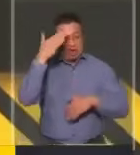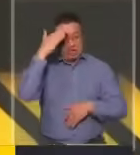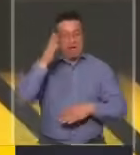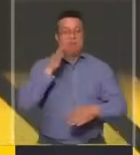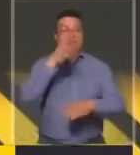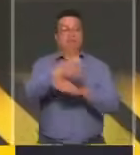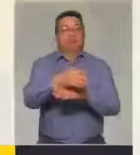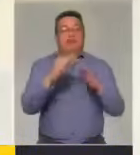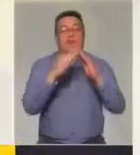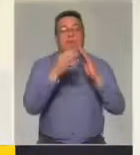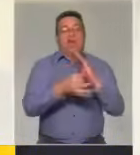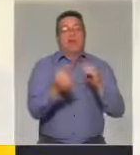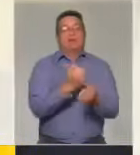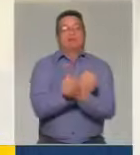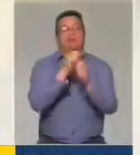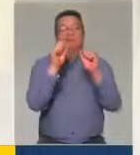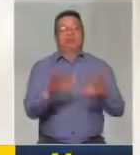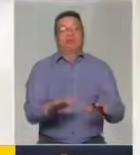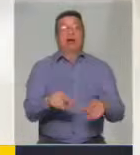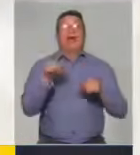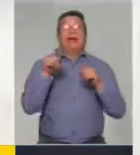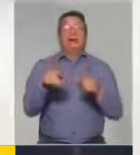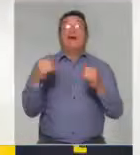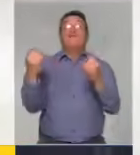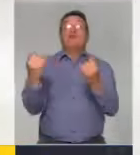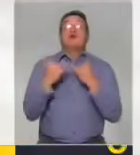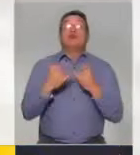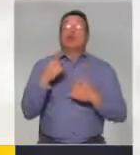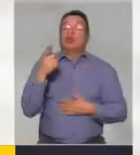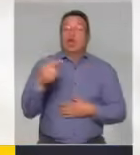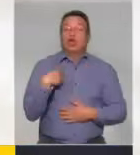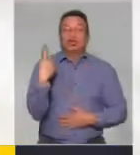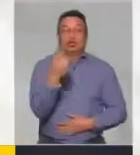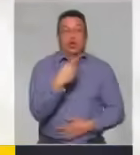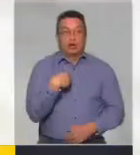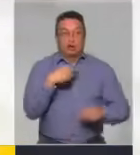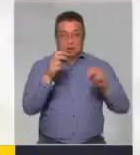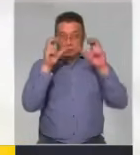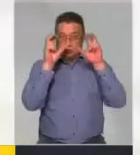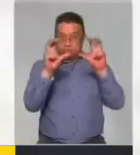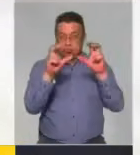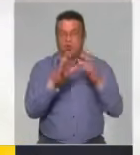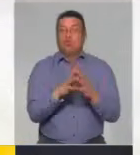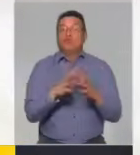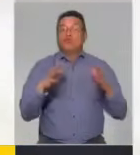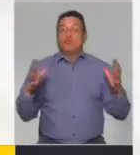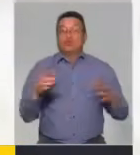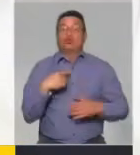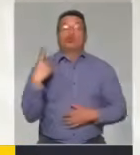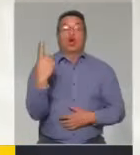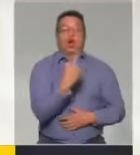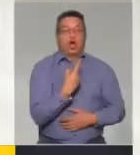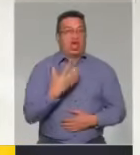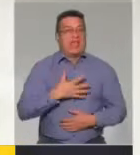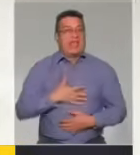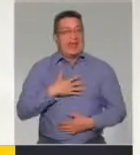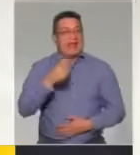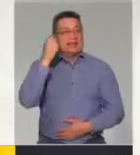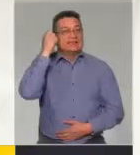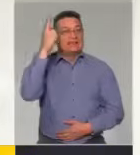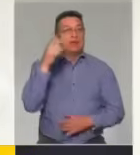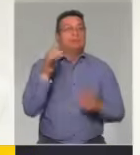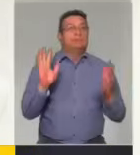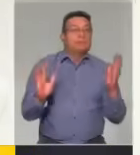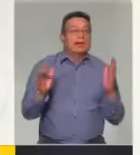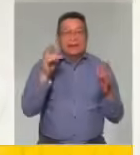Vamos con Felipe Caro y esta información, Felipe, que nos ha mantenido con mucha expectación. Evidentemente todos queremos saber más o menos, a ver si se